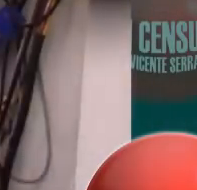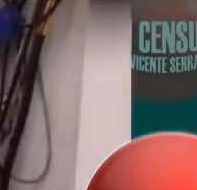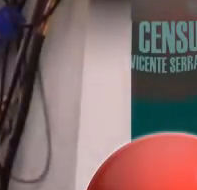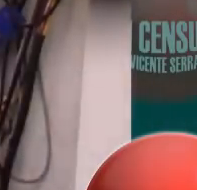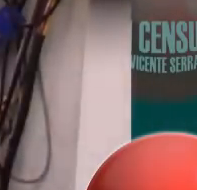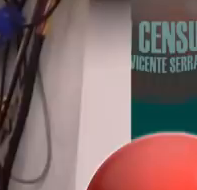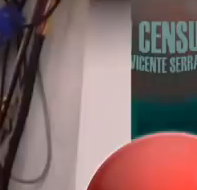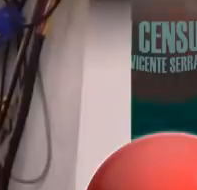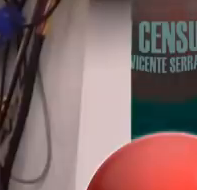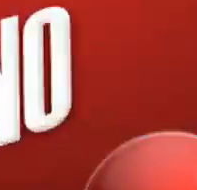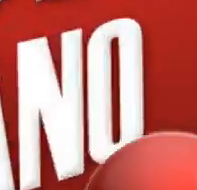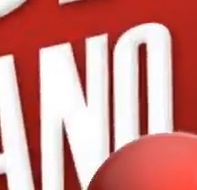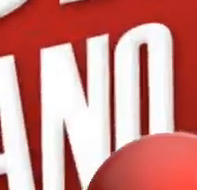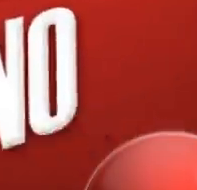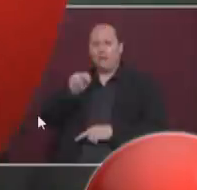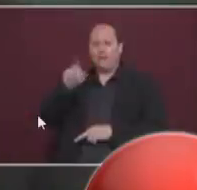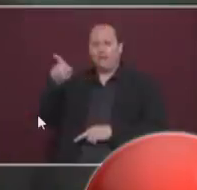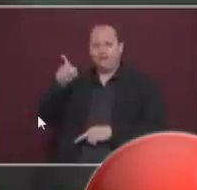itinerante.